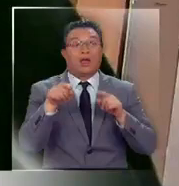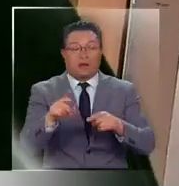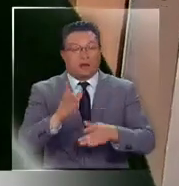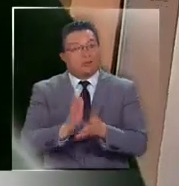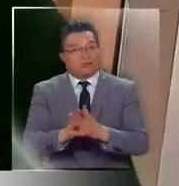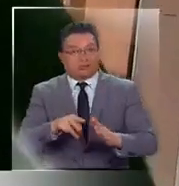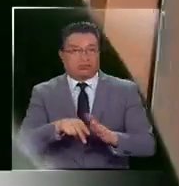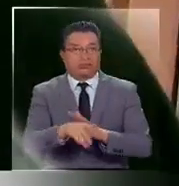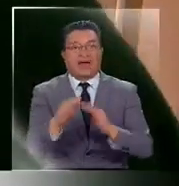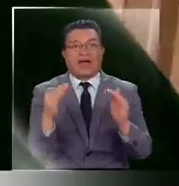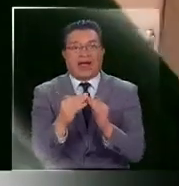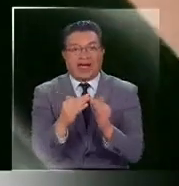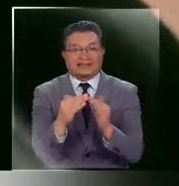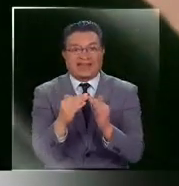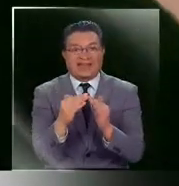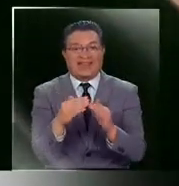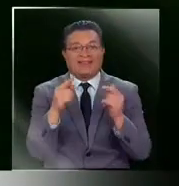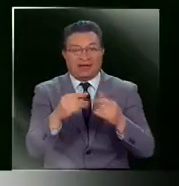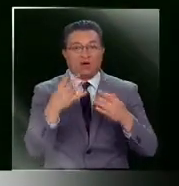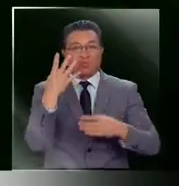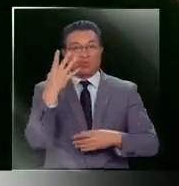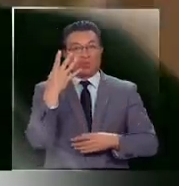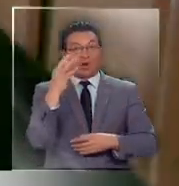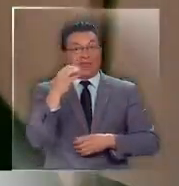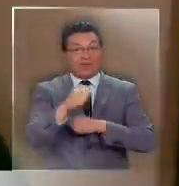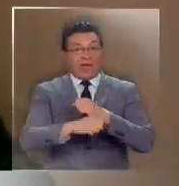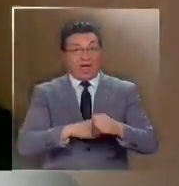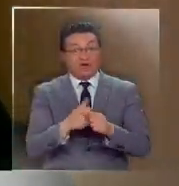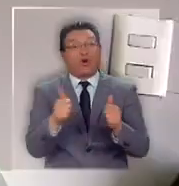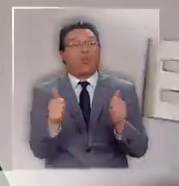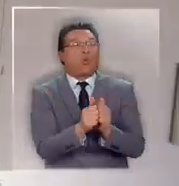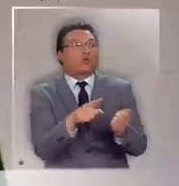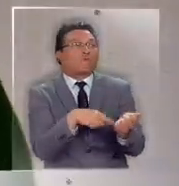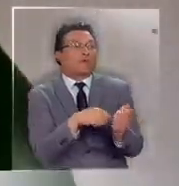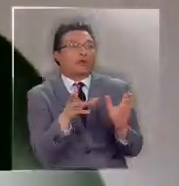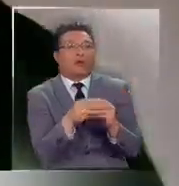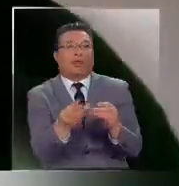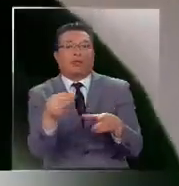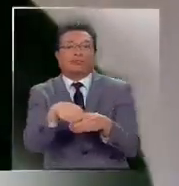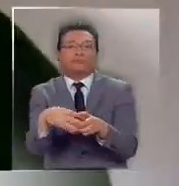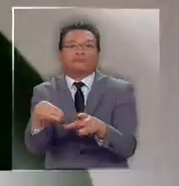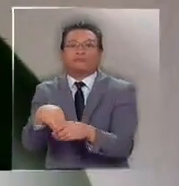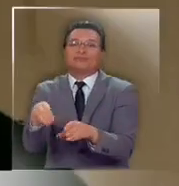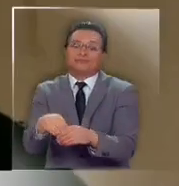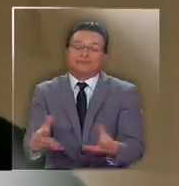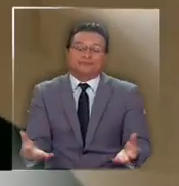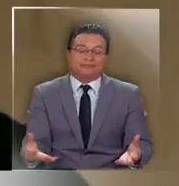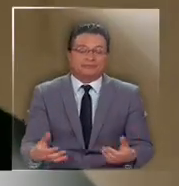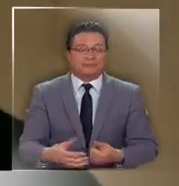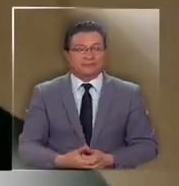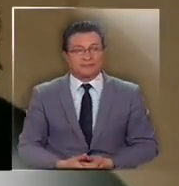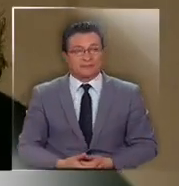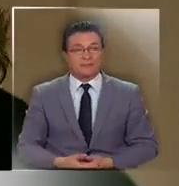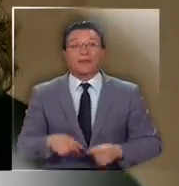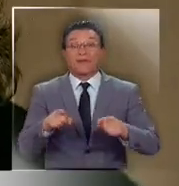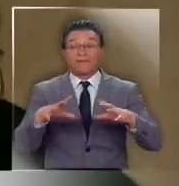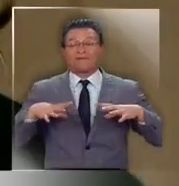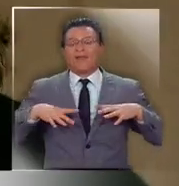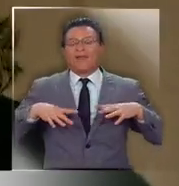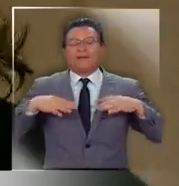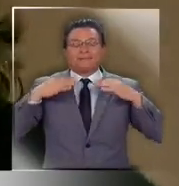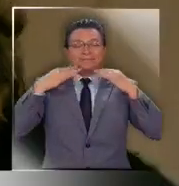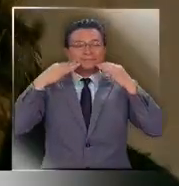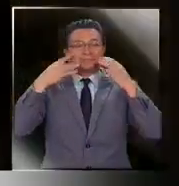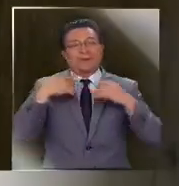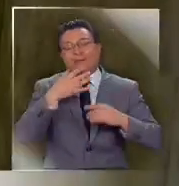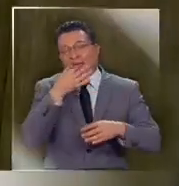hogar. Ha llevado más de 4 décadas de allegada. Este es mi departamento. Feliz, emocionada, no